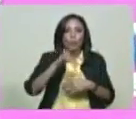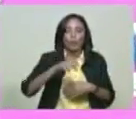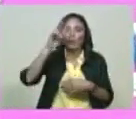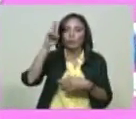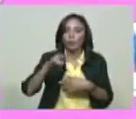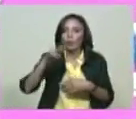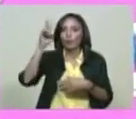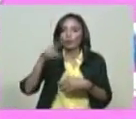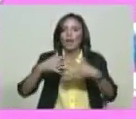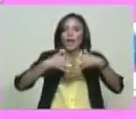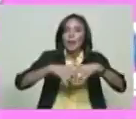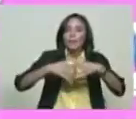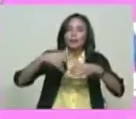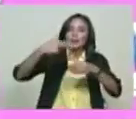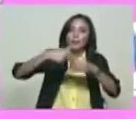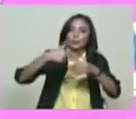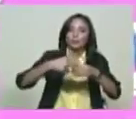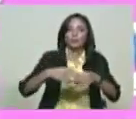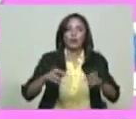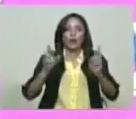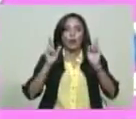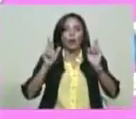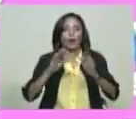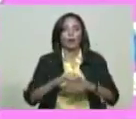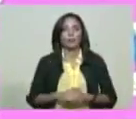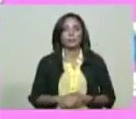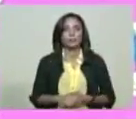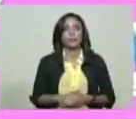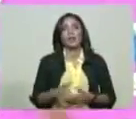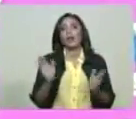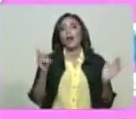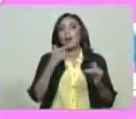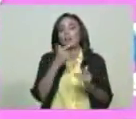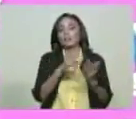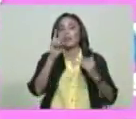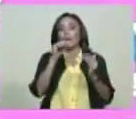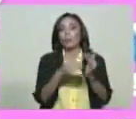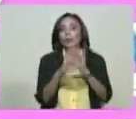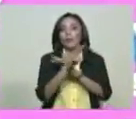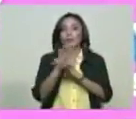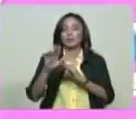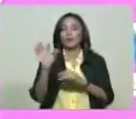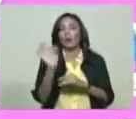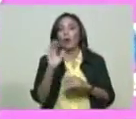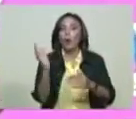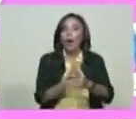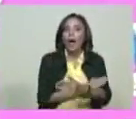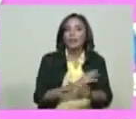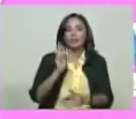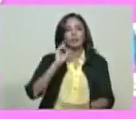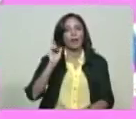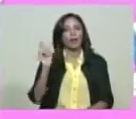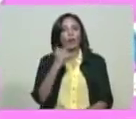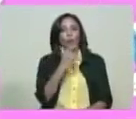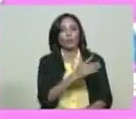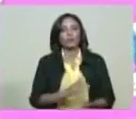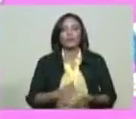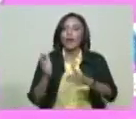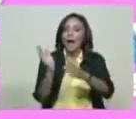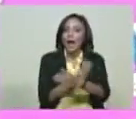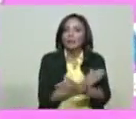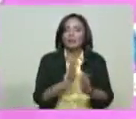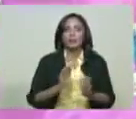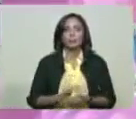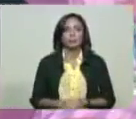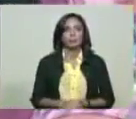en el 2025 o antes como dice la radio al producirse la noticia